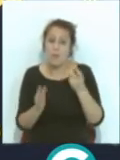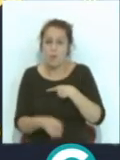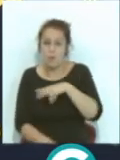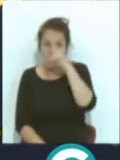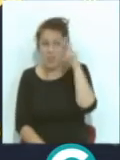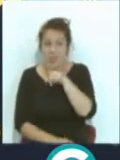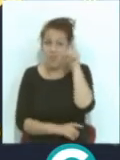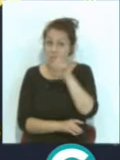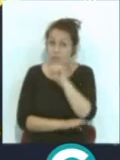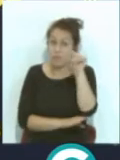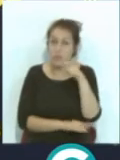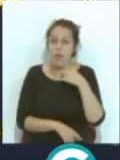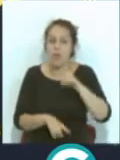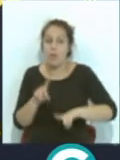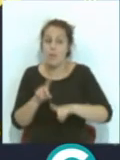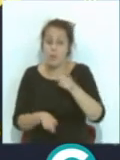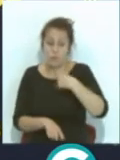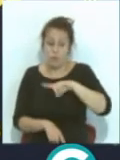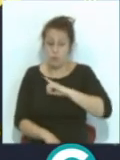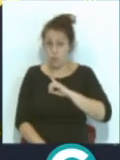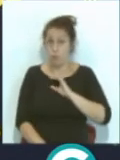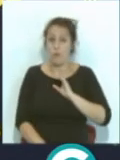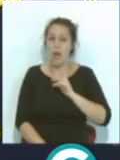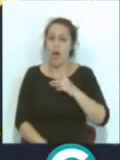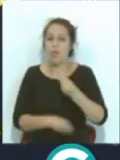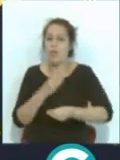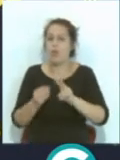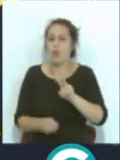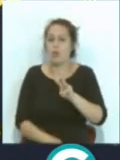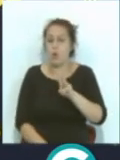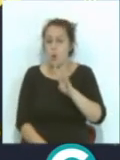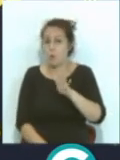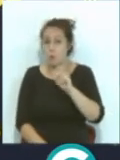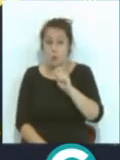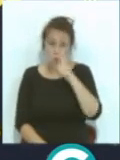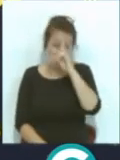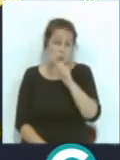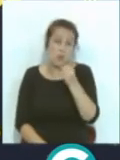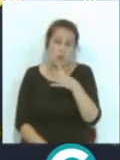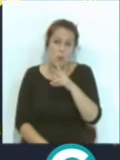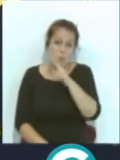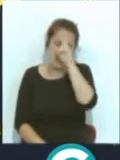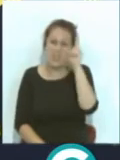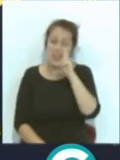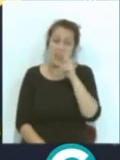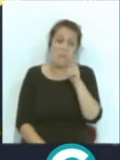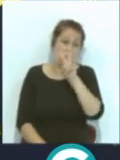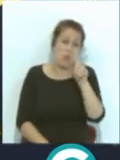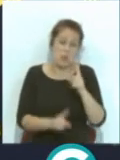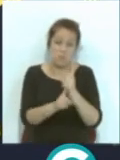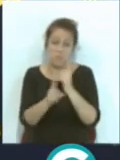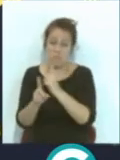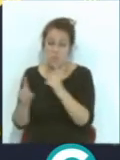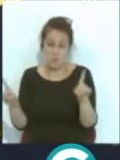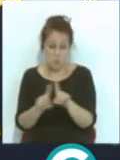los puntos, como ahora dependemos de nosotros de hacer dos, tres, cuatro puntos, no sé lo que son, da igual que sean contra el Madrid que contra el Valladolid. A